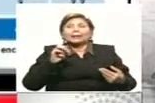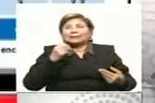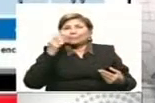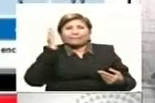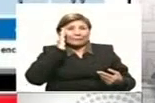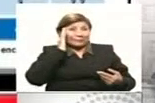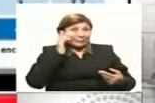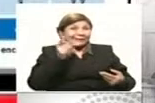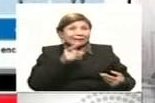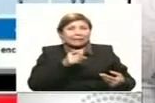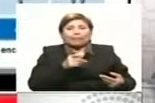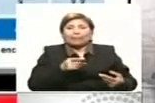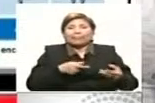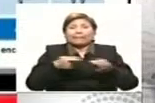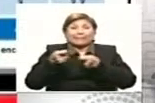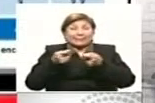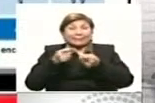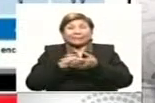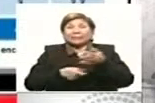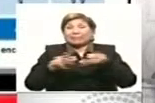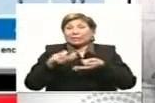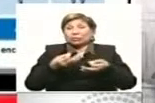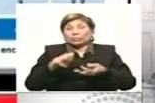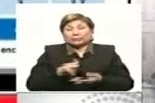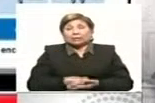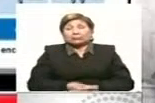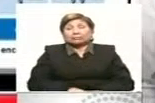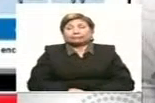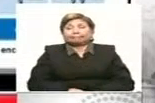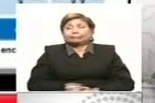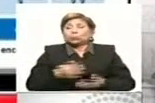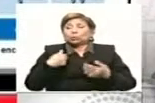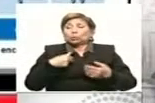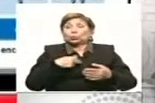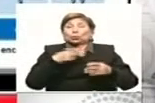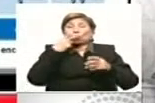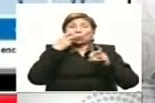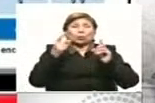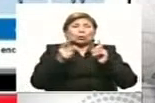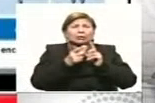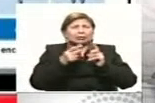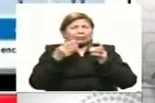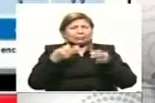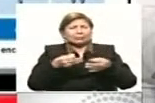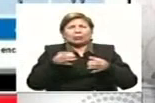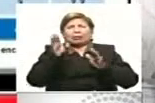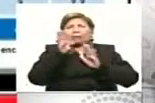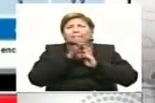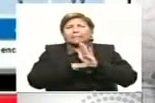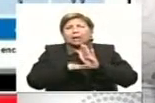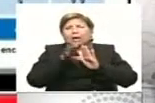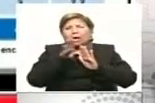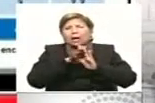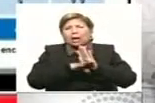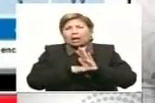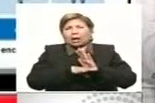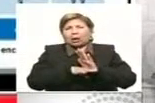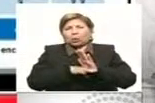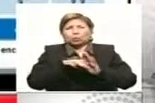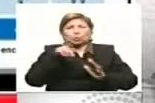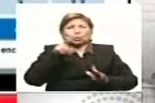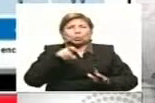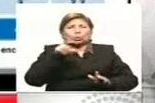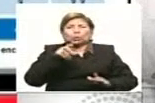saben, la ejecución presupuestal que encontramos del PRONES era realmente muy baja. Allí necesitamos que